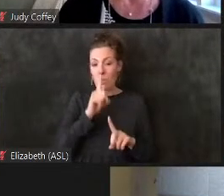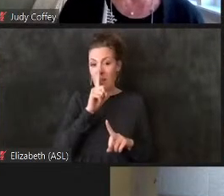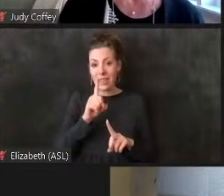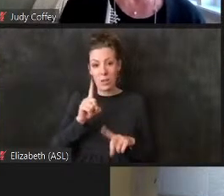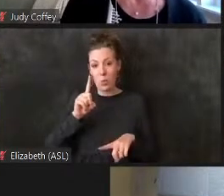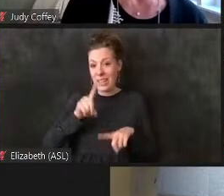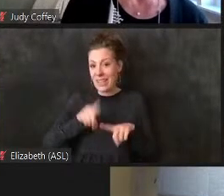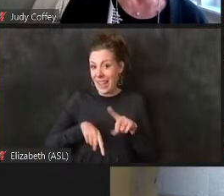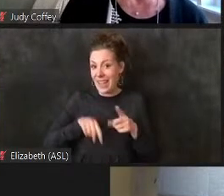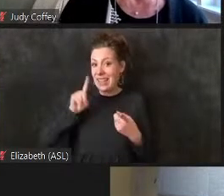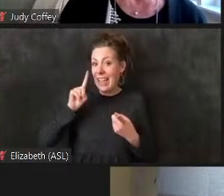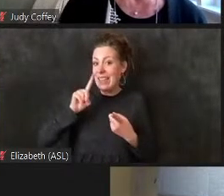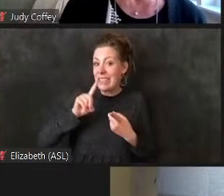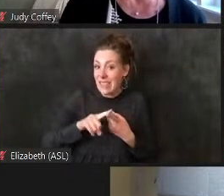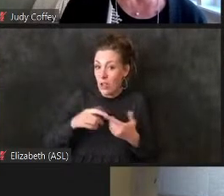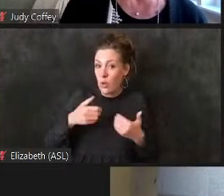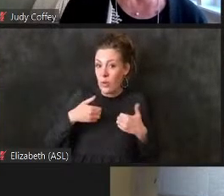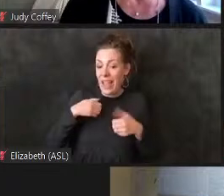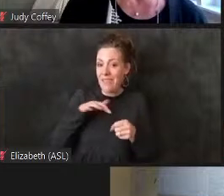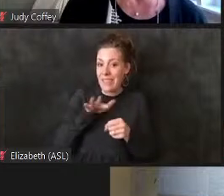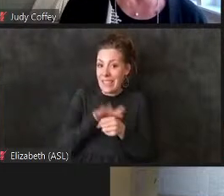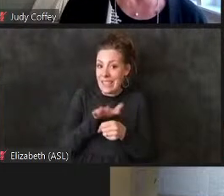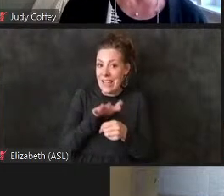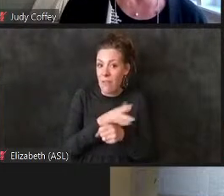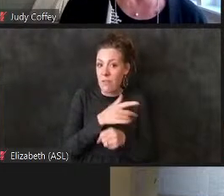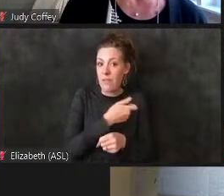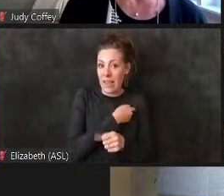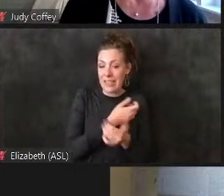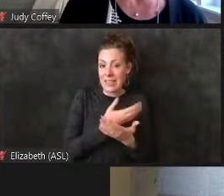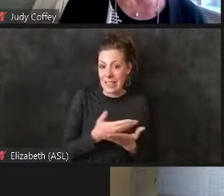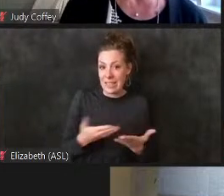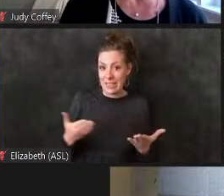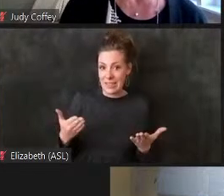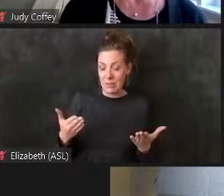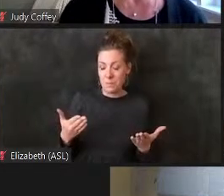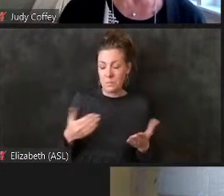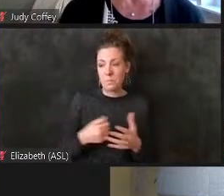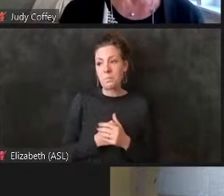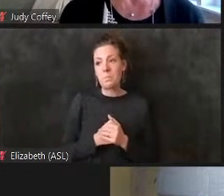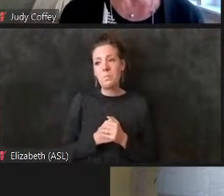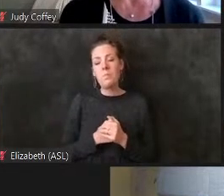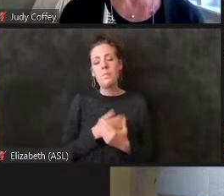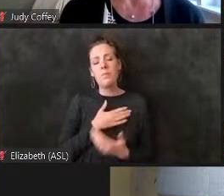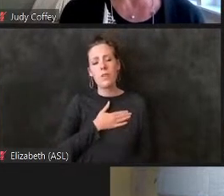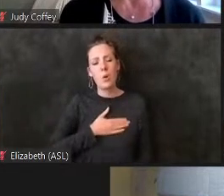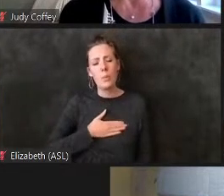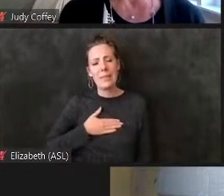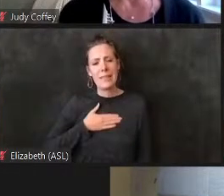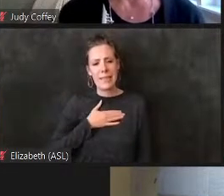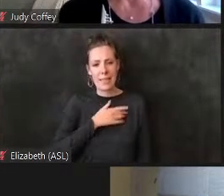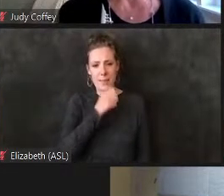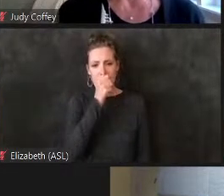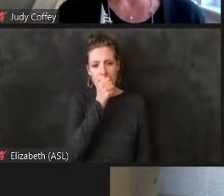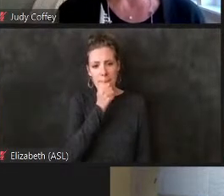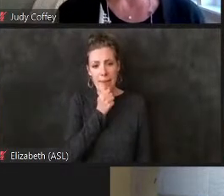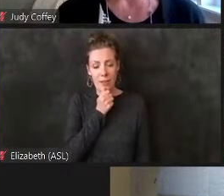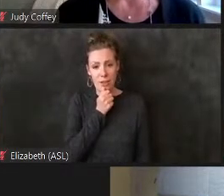para identificar las personas que van a ciertos lugares. Y no podemos hacer eso hasta que tengamos